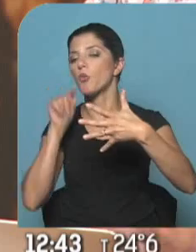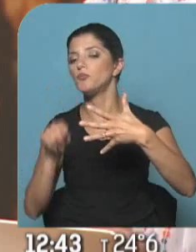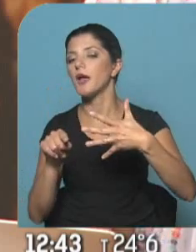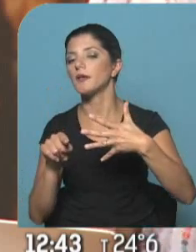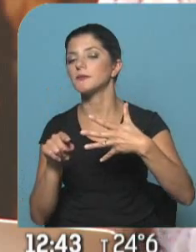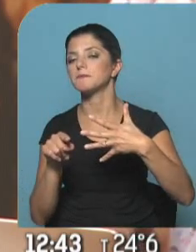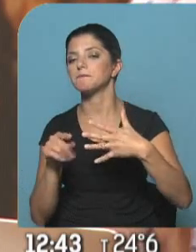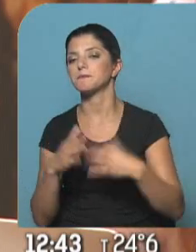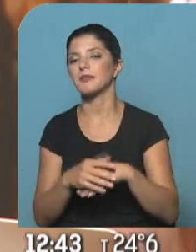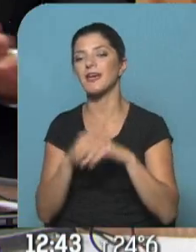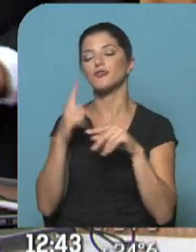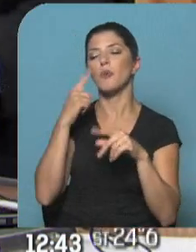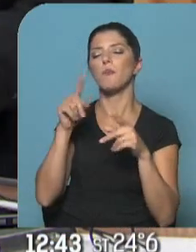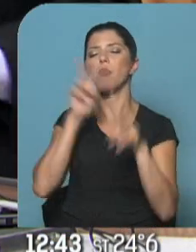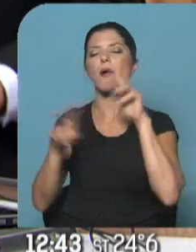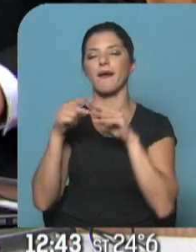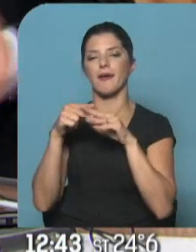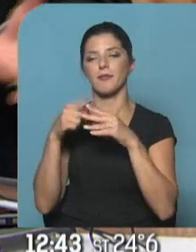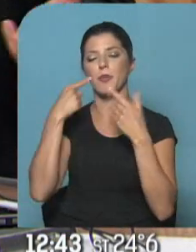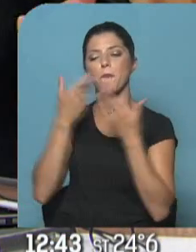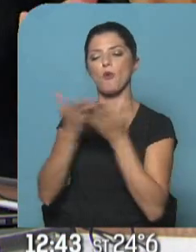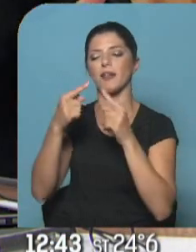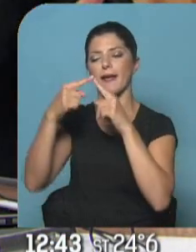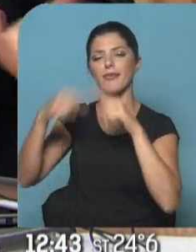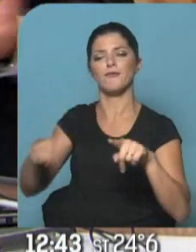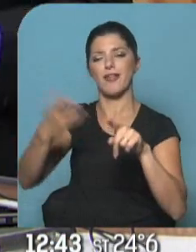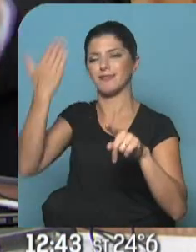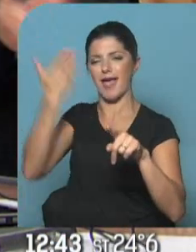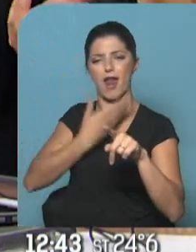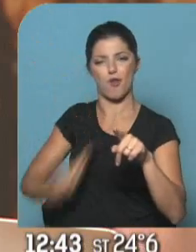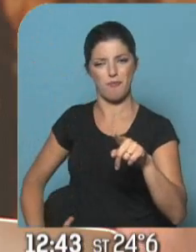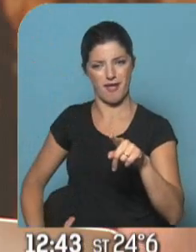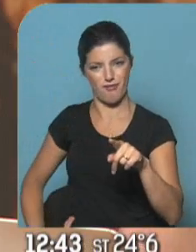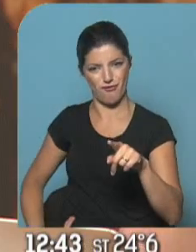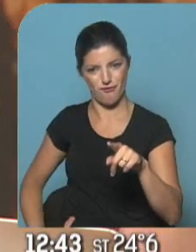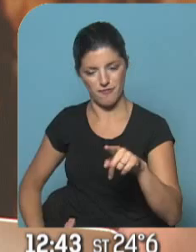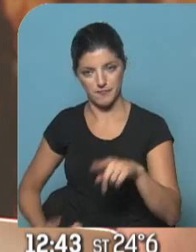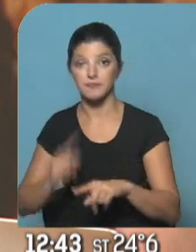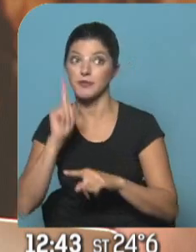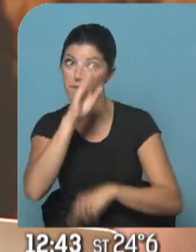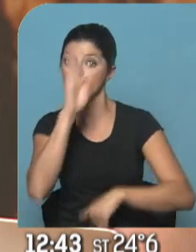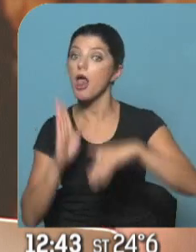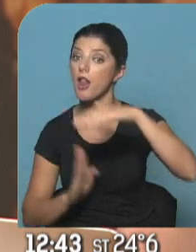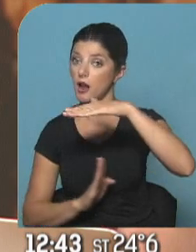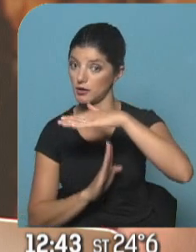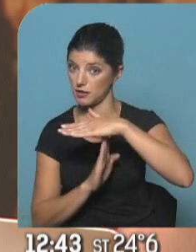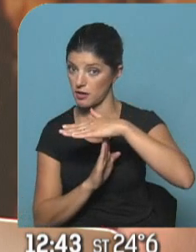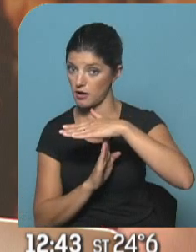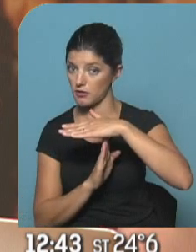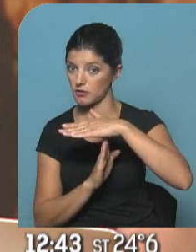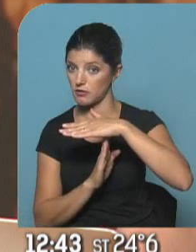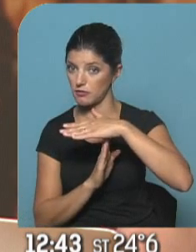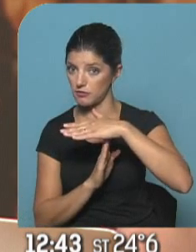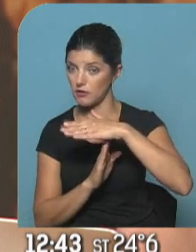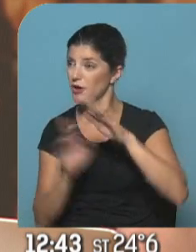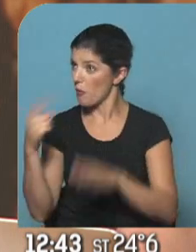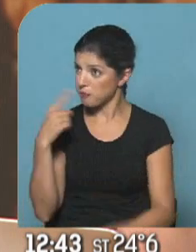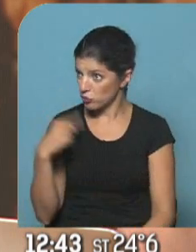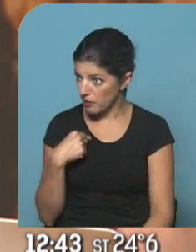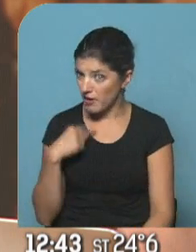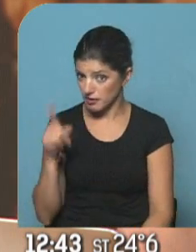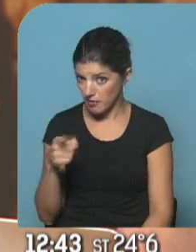esto, diferenciarse del gobierno anterior, claramente. Y la cuestión del liderazgo y de lo que vos preguntabas, que también es un